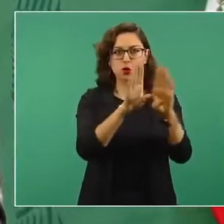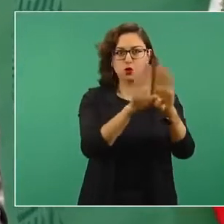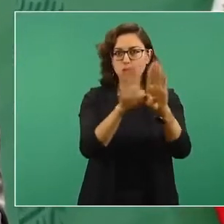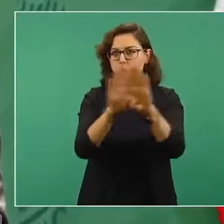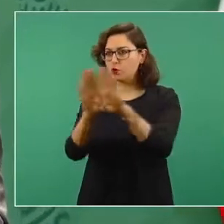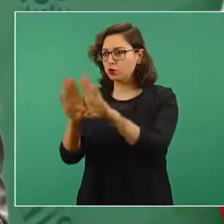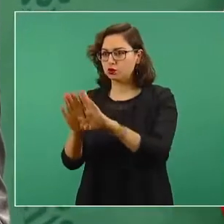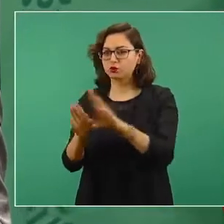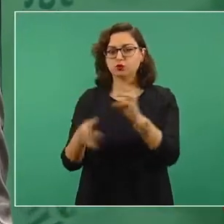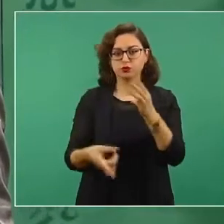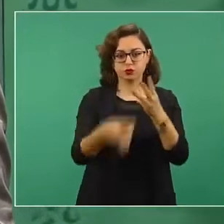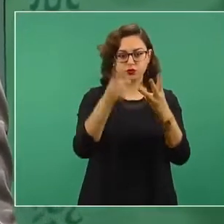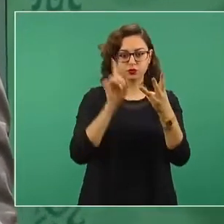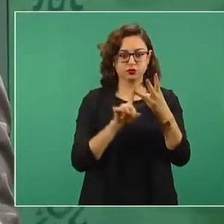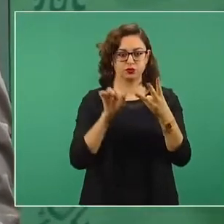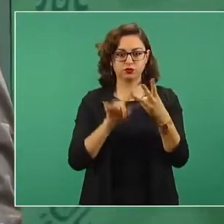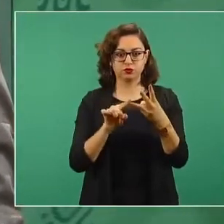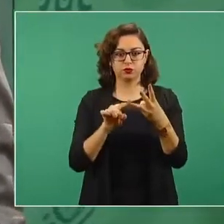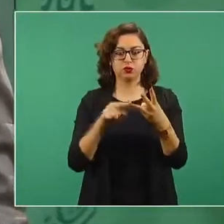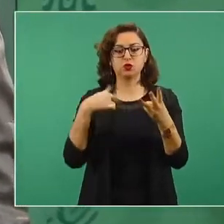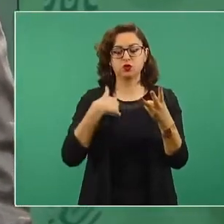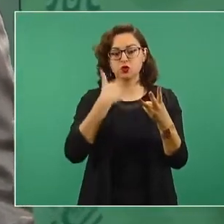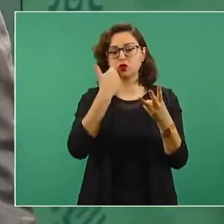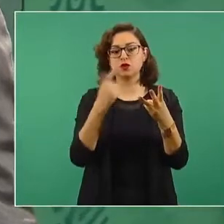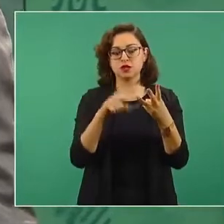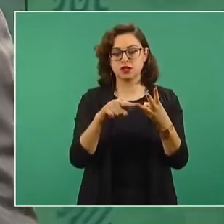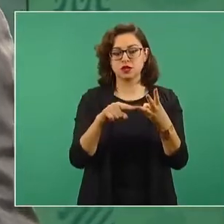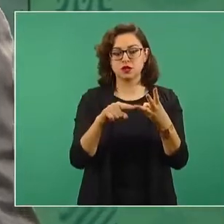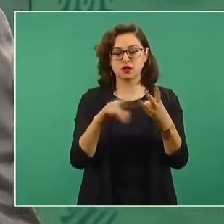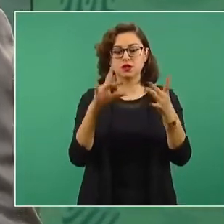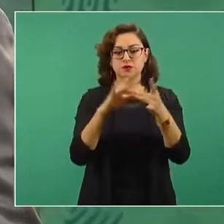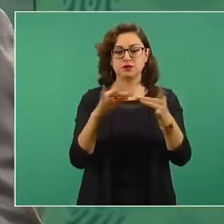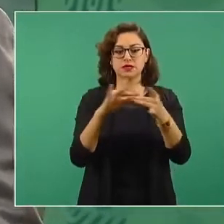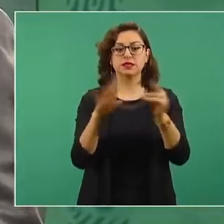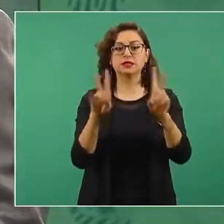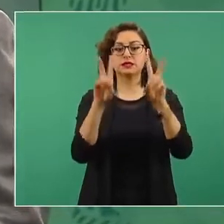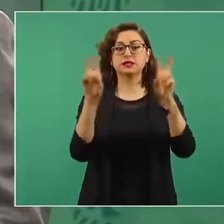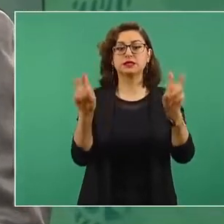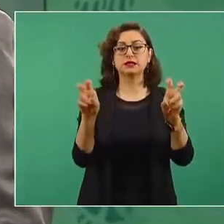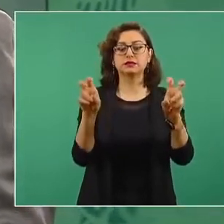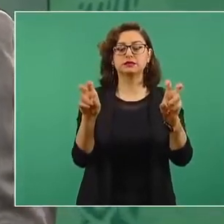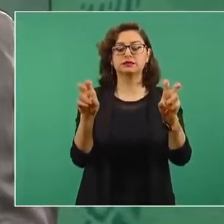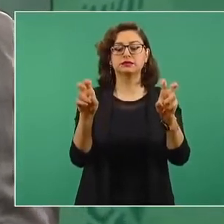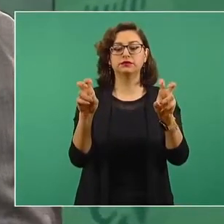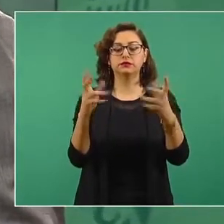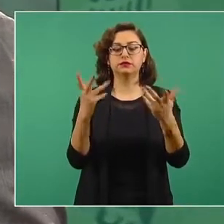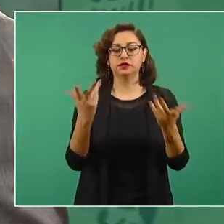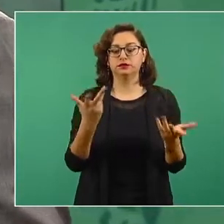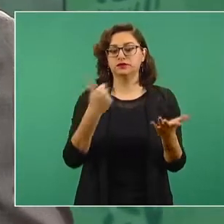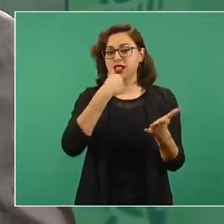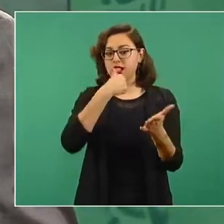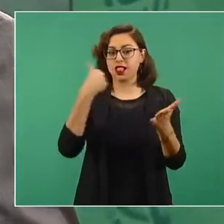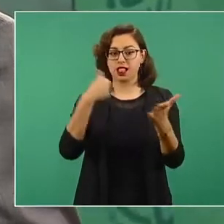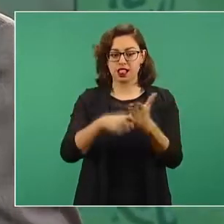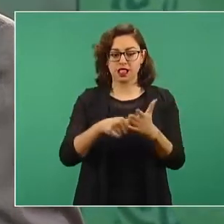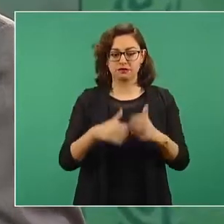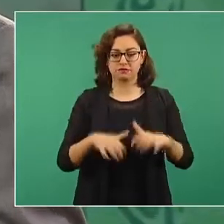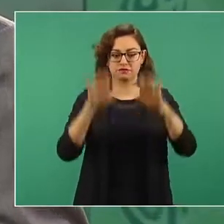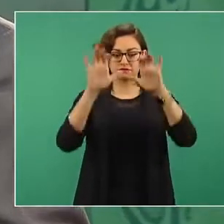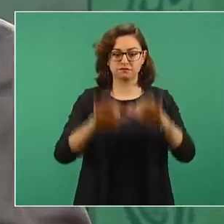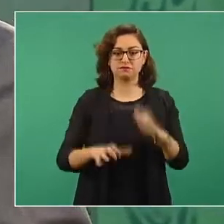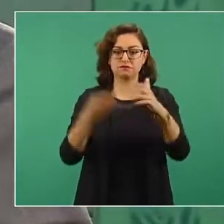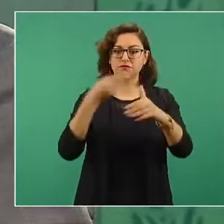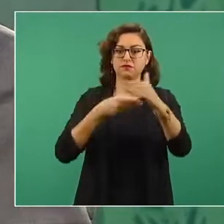quiero informar sobre una carta que estoy enviando al